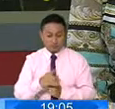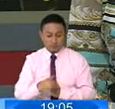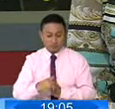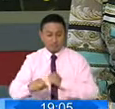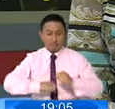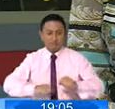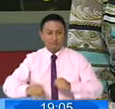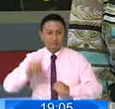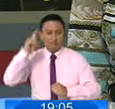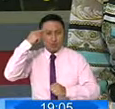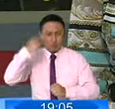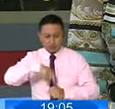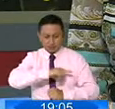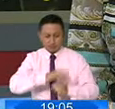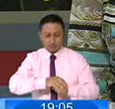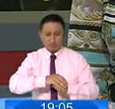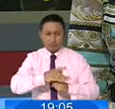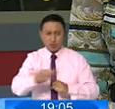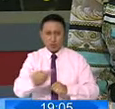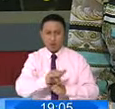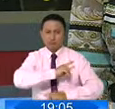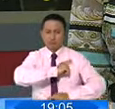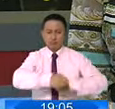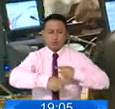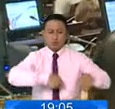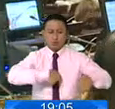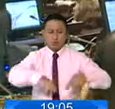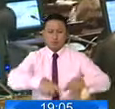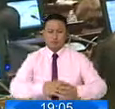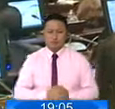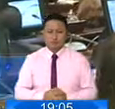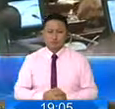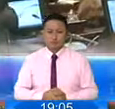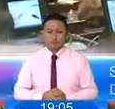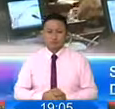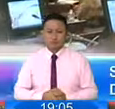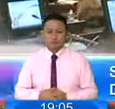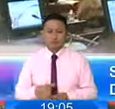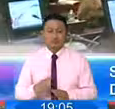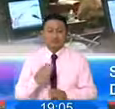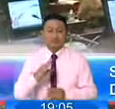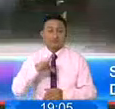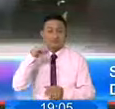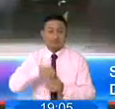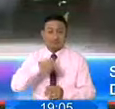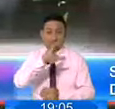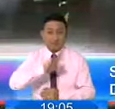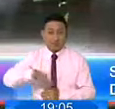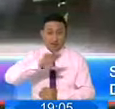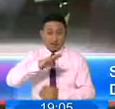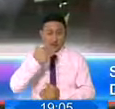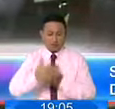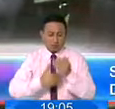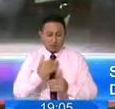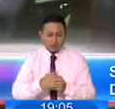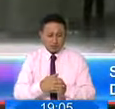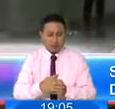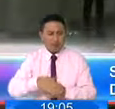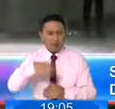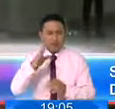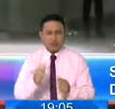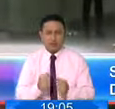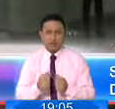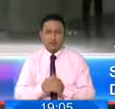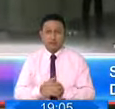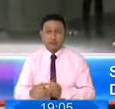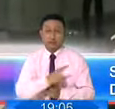acciones del gobierno como dictatoriales. Con el pasar de los días, la división al interior de la bancada de Alianza País se profundiza.